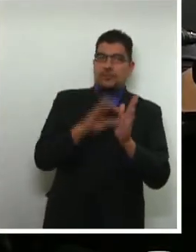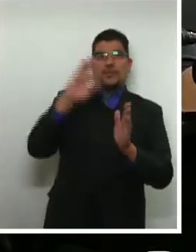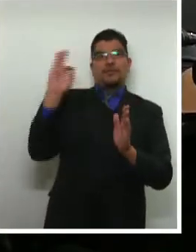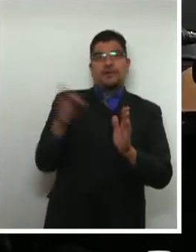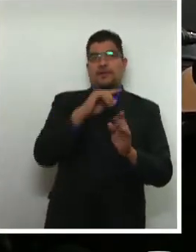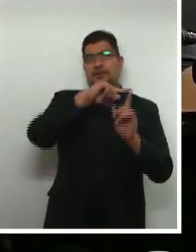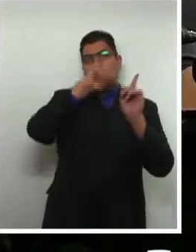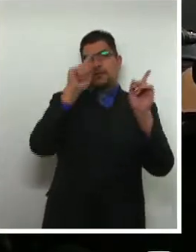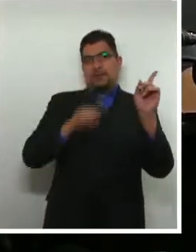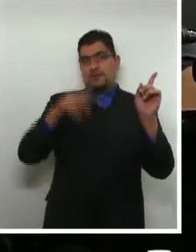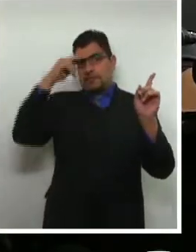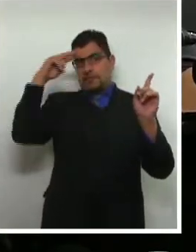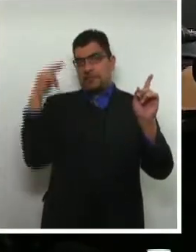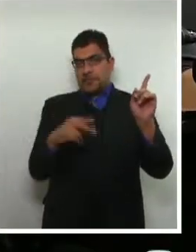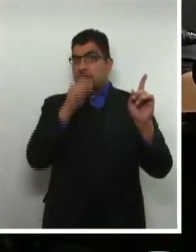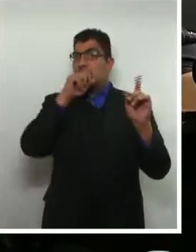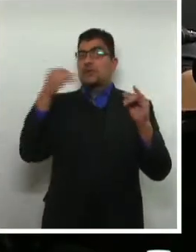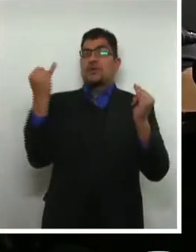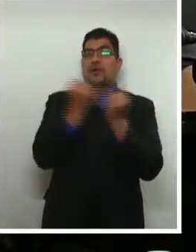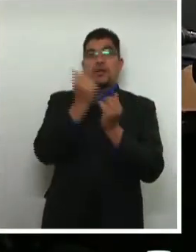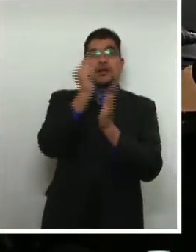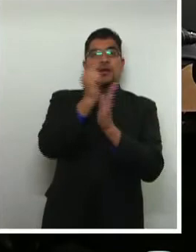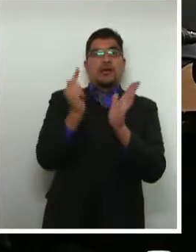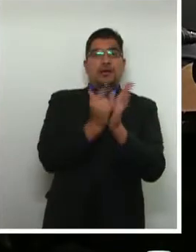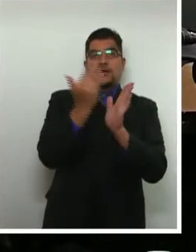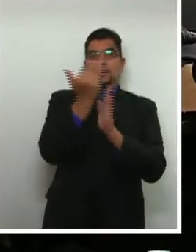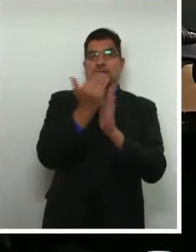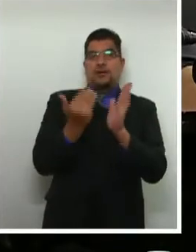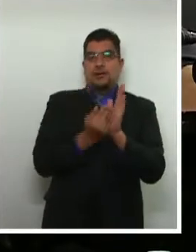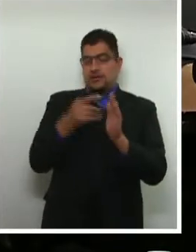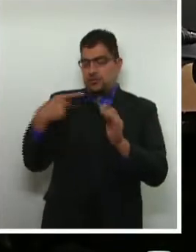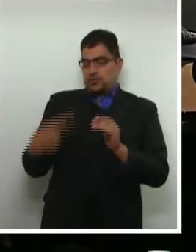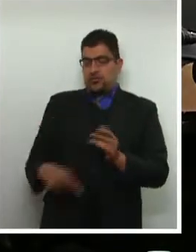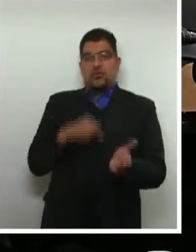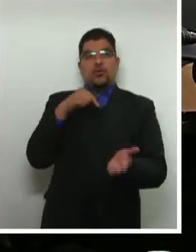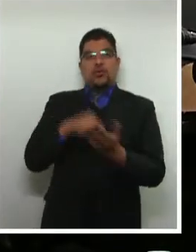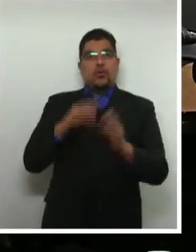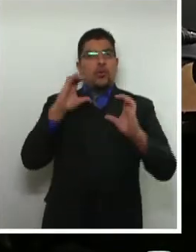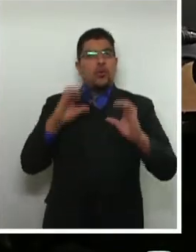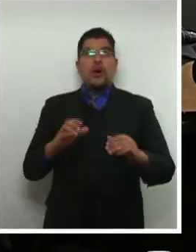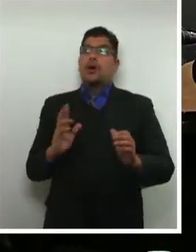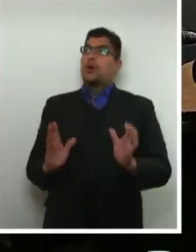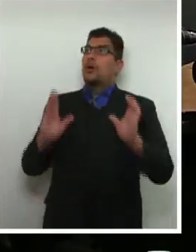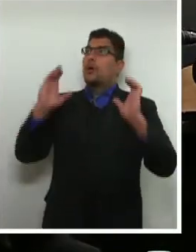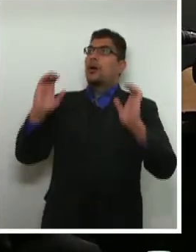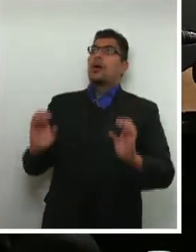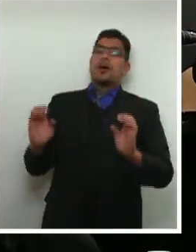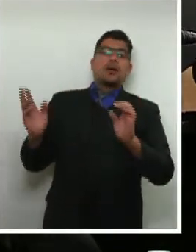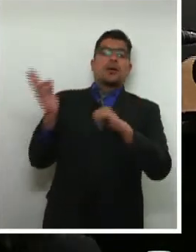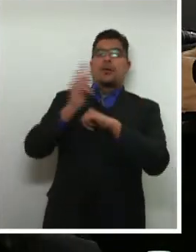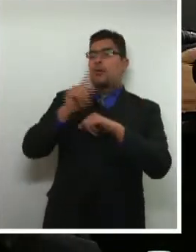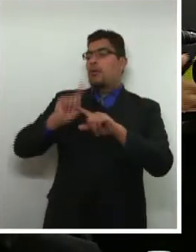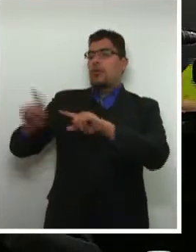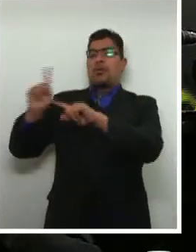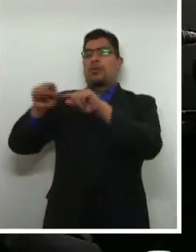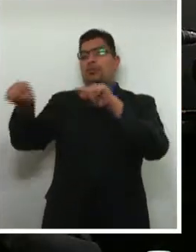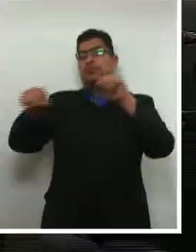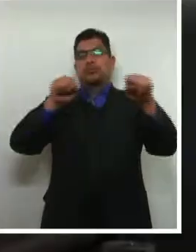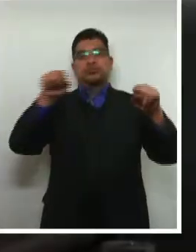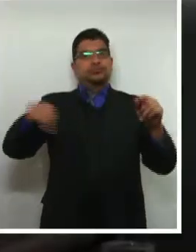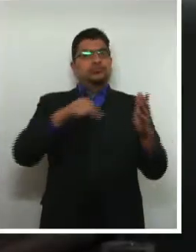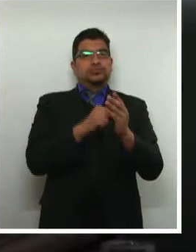Federal, las leyes de patrimonio, del cuidado de monumentos y otras más que se han